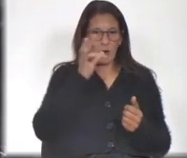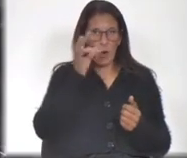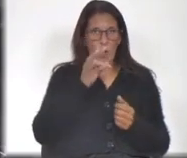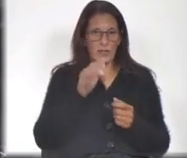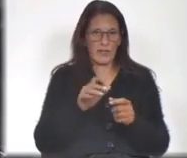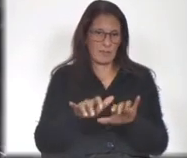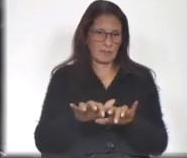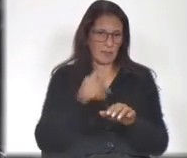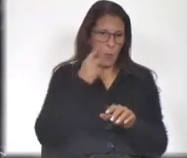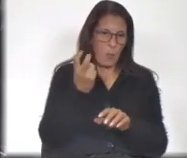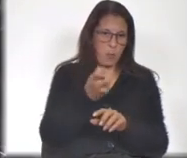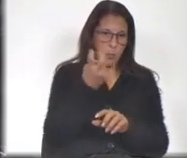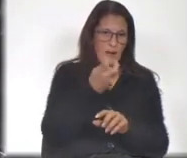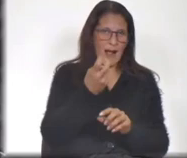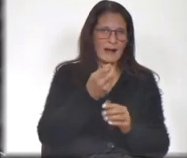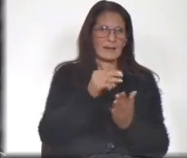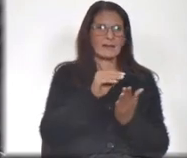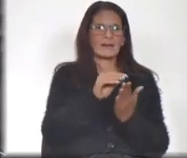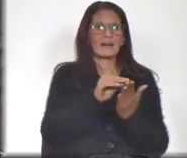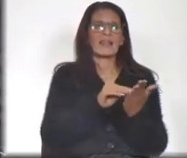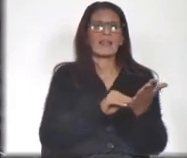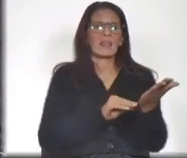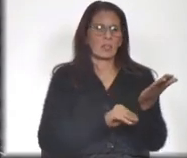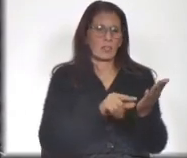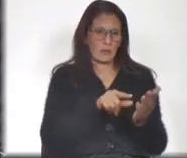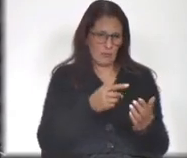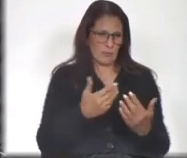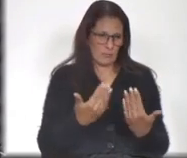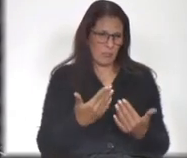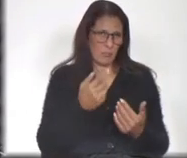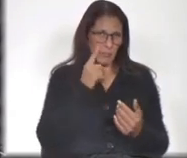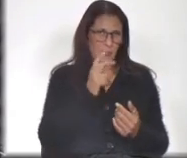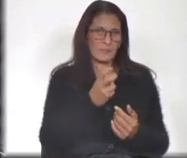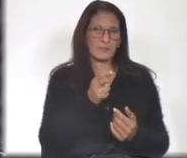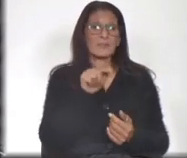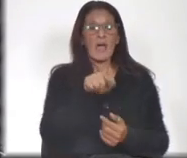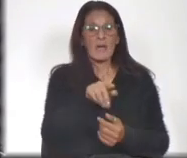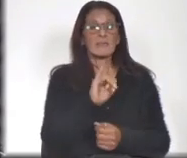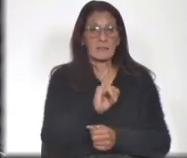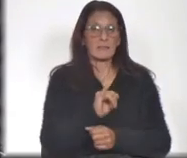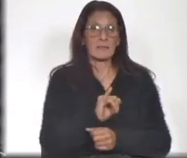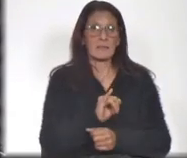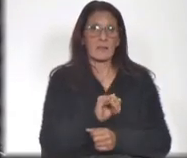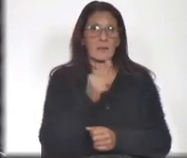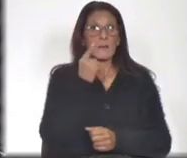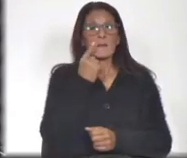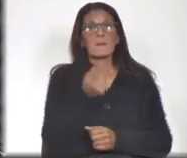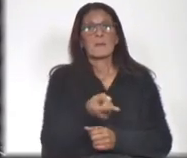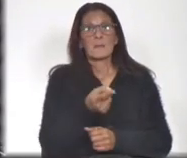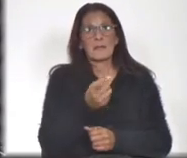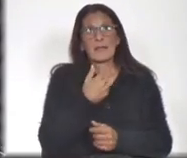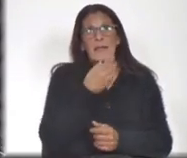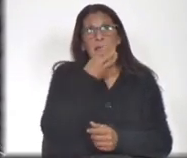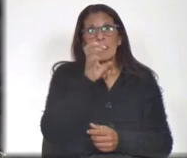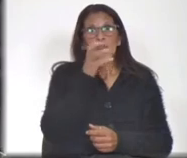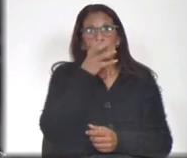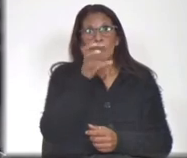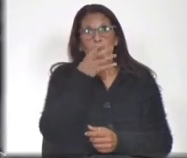acceder a los registros de esas interpelaciones. Y ahí sí que veremos